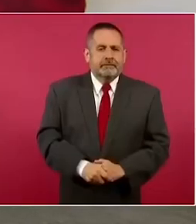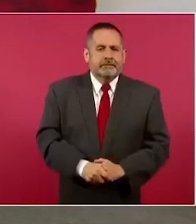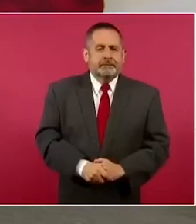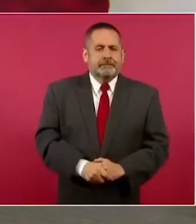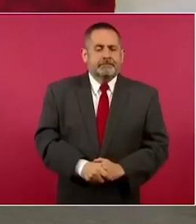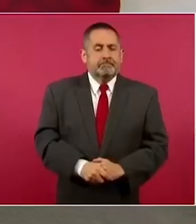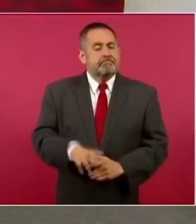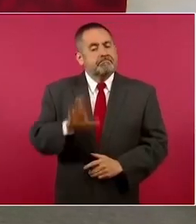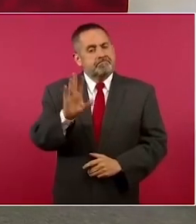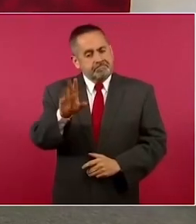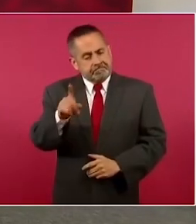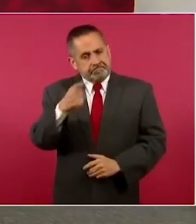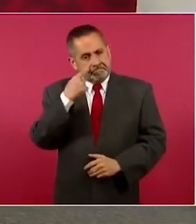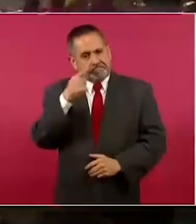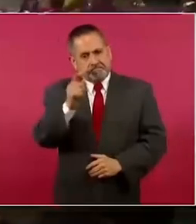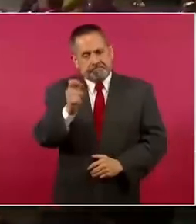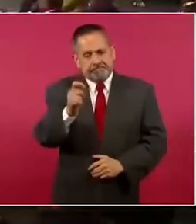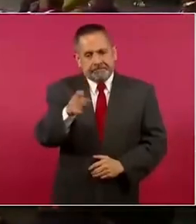Está